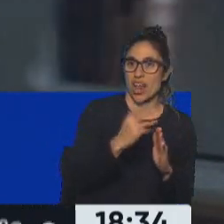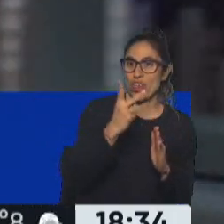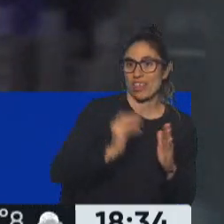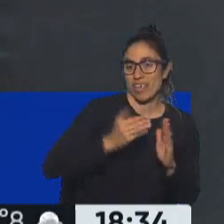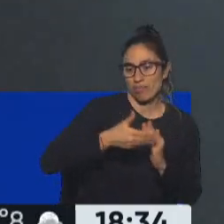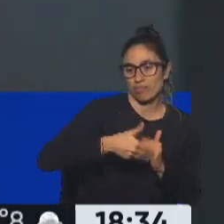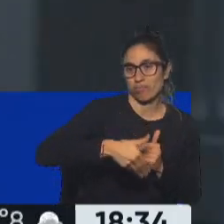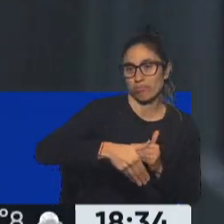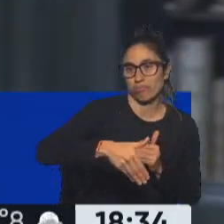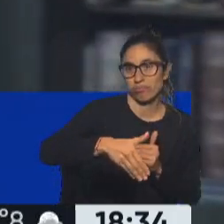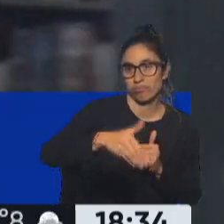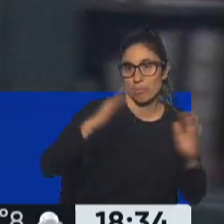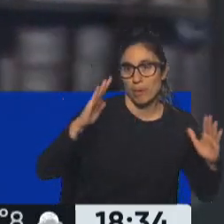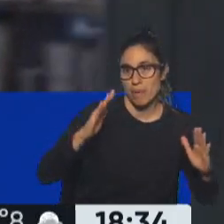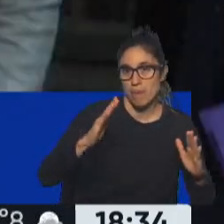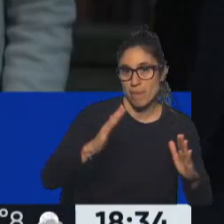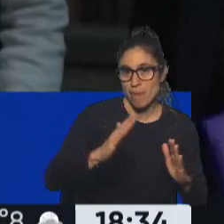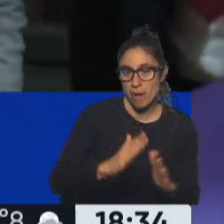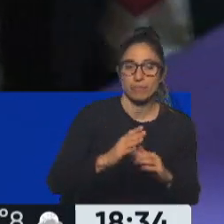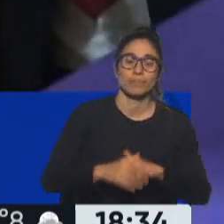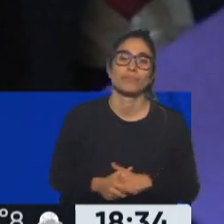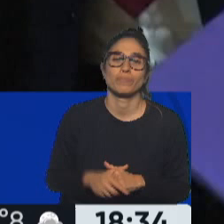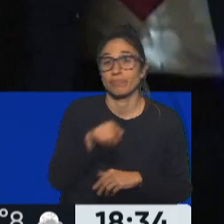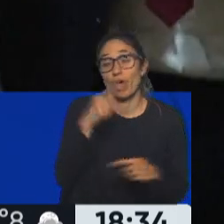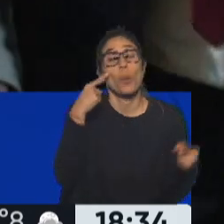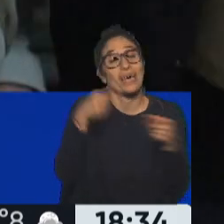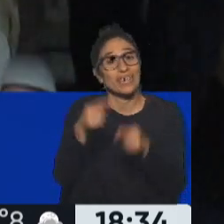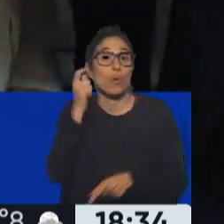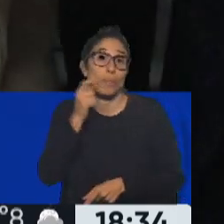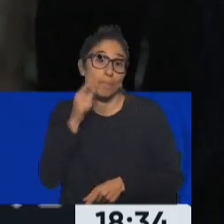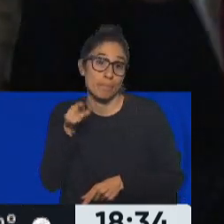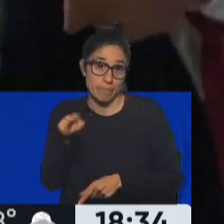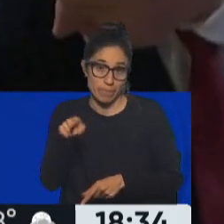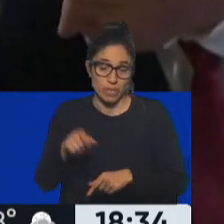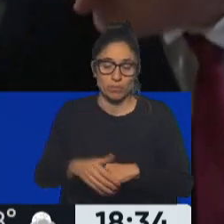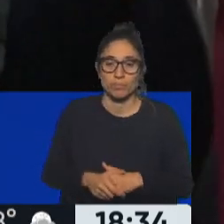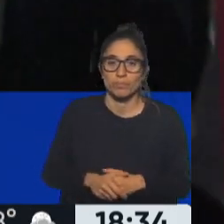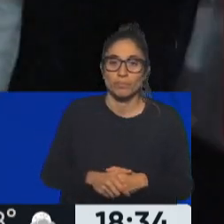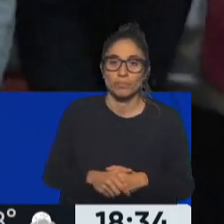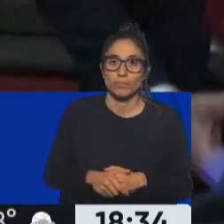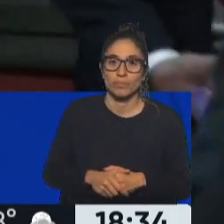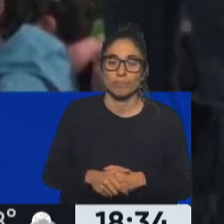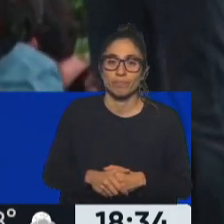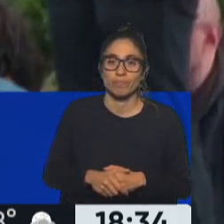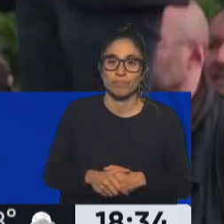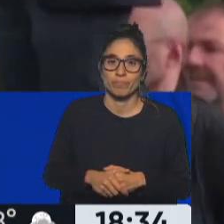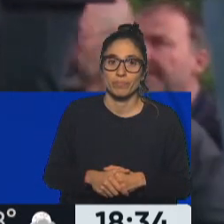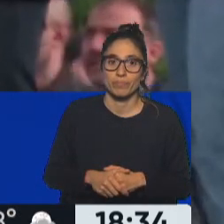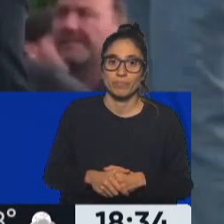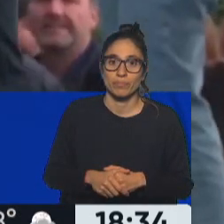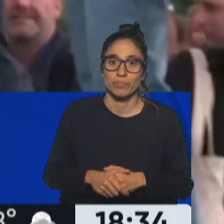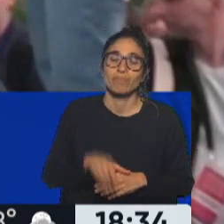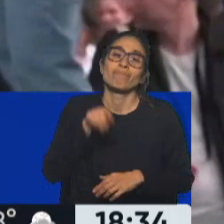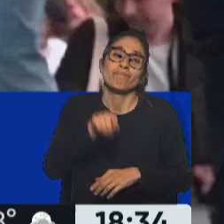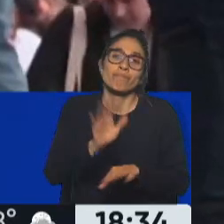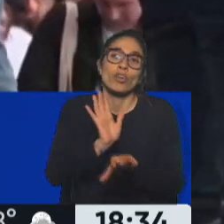arriesgado, sobre todo por digamos, lo que eso significa en términos de transformación en un